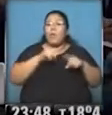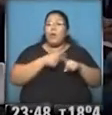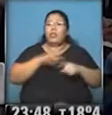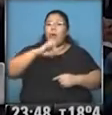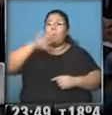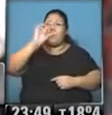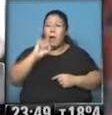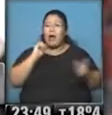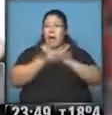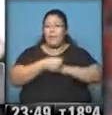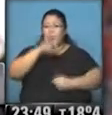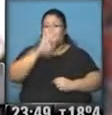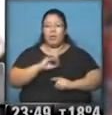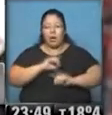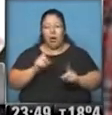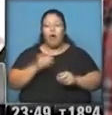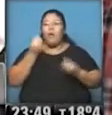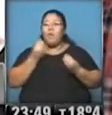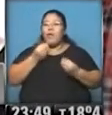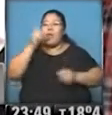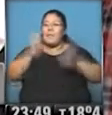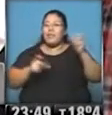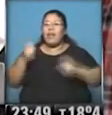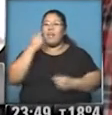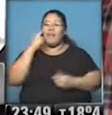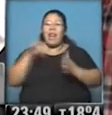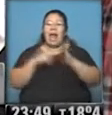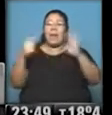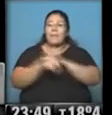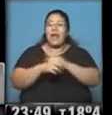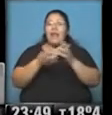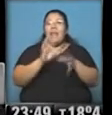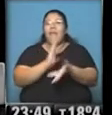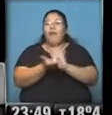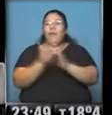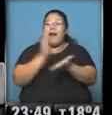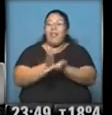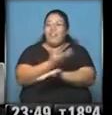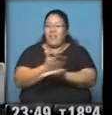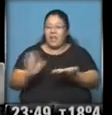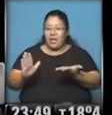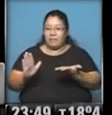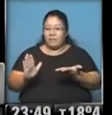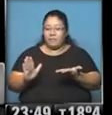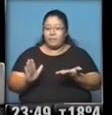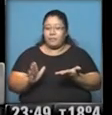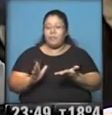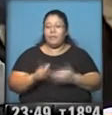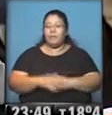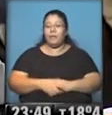porque acá la ciudadanía está dividida en la capital, no es que el PRO ni siquiera llegue a ser la mayoría de la ciudad, es la primer